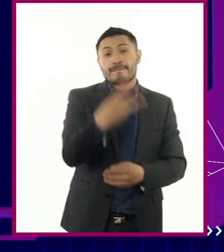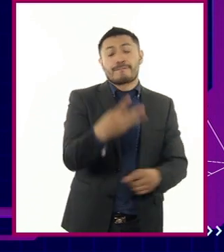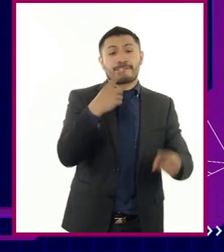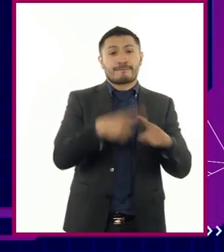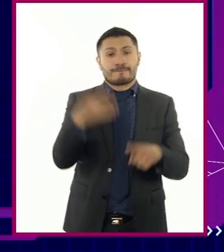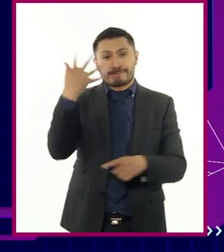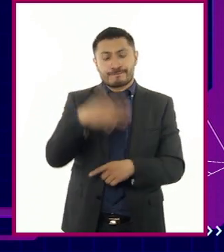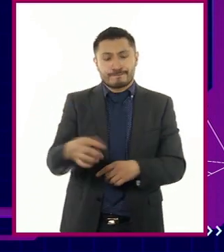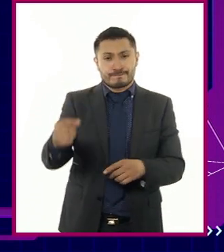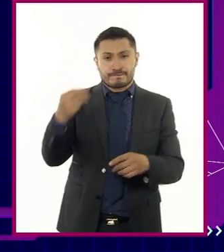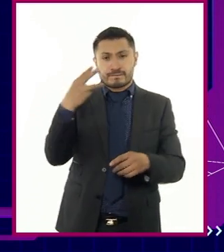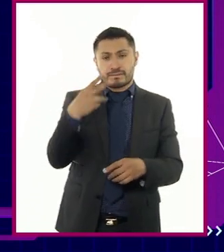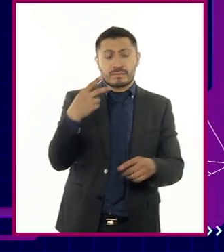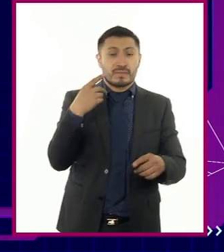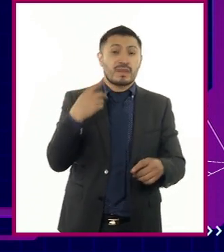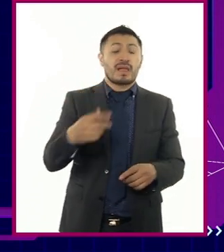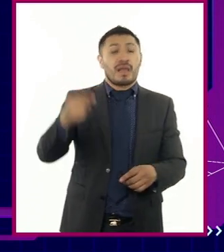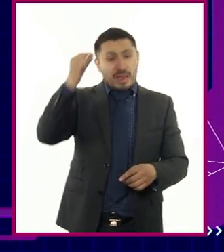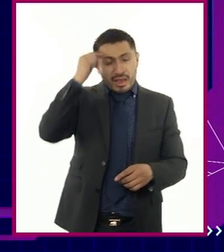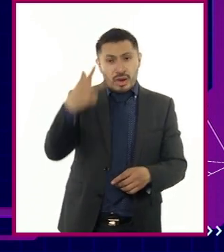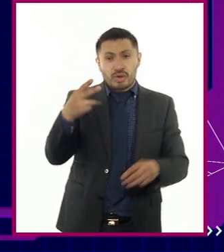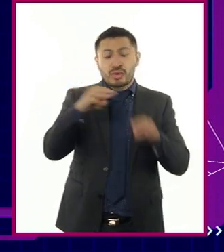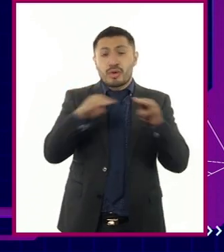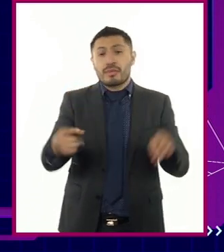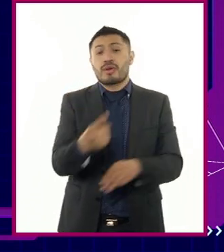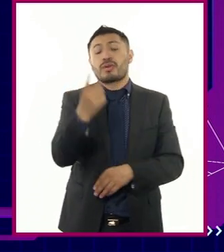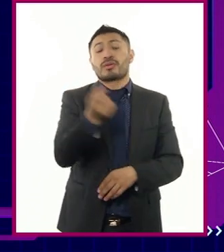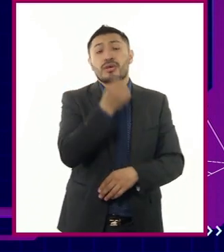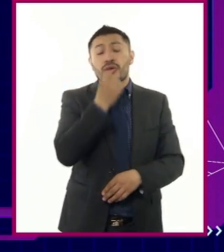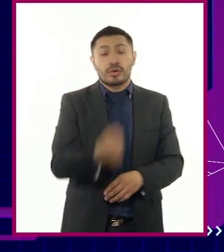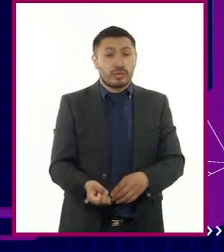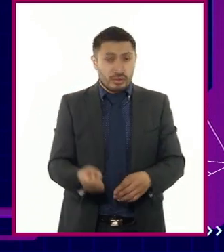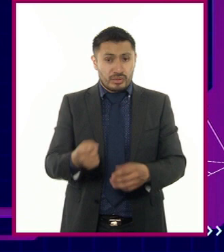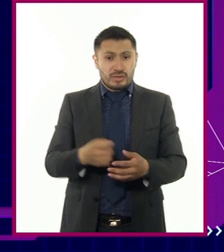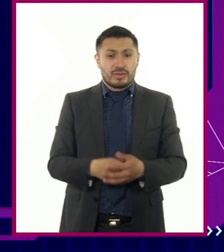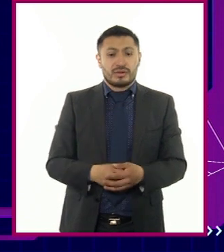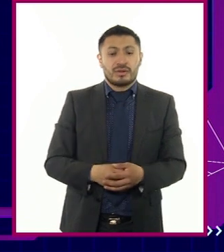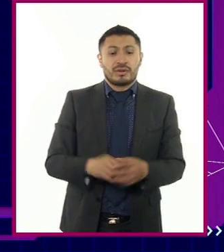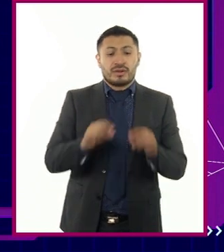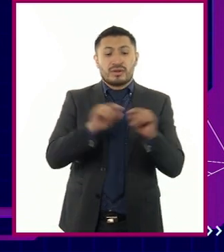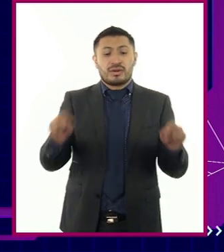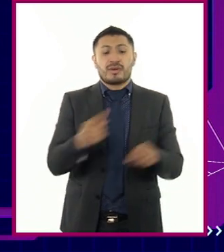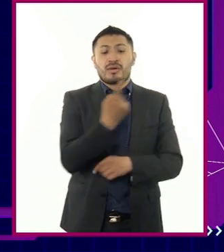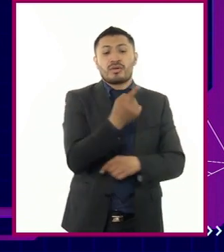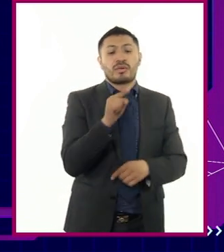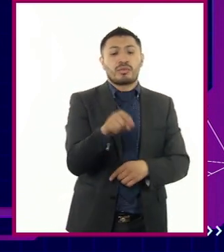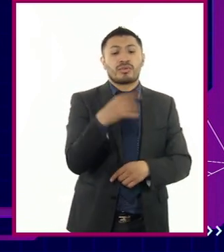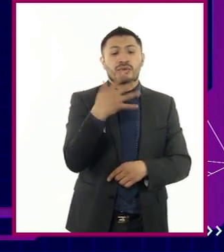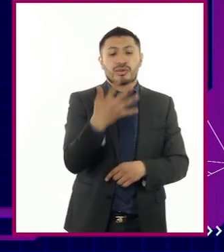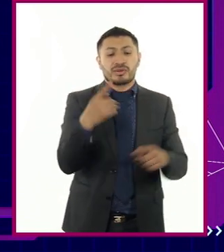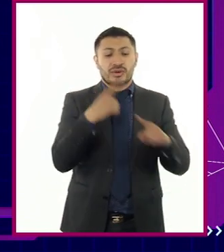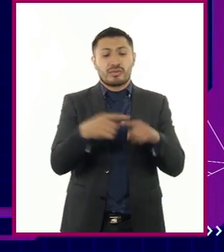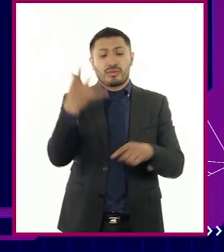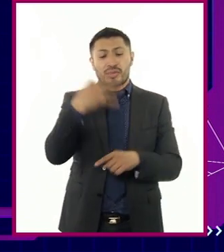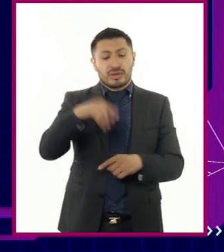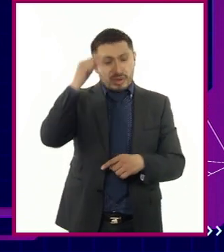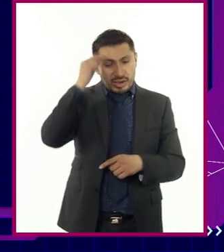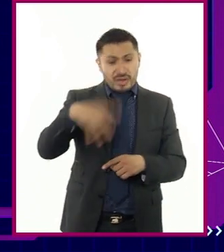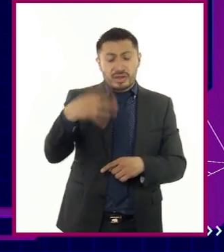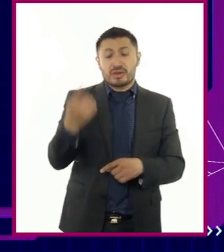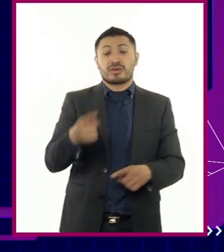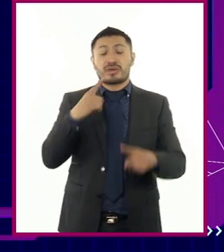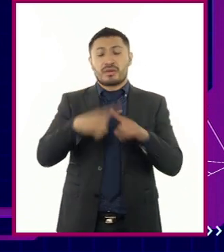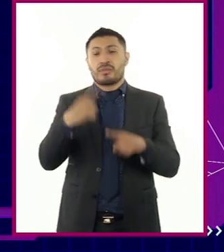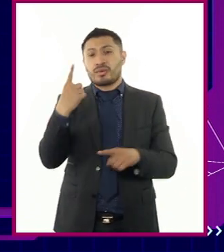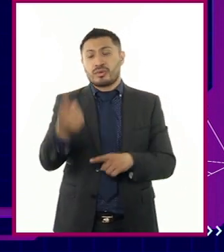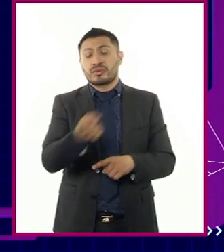metros por segundo entre 1.5 por 10 a la 14 oscilaciones por segundo. Se resuelve la división y